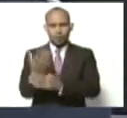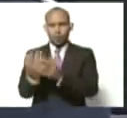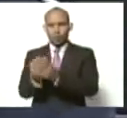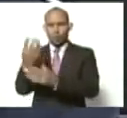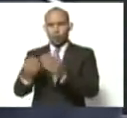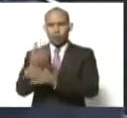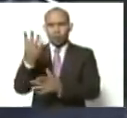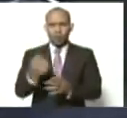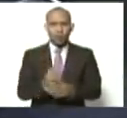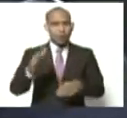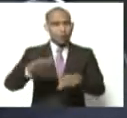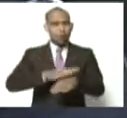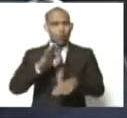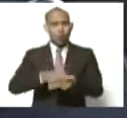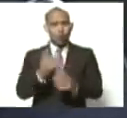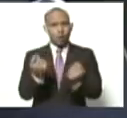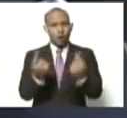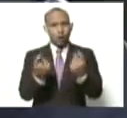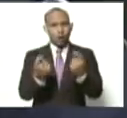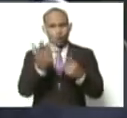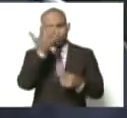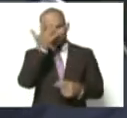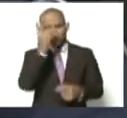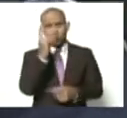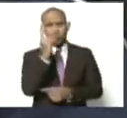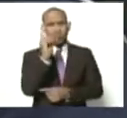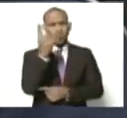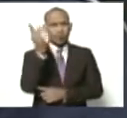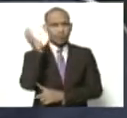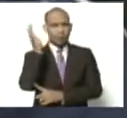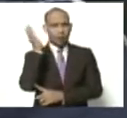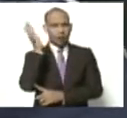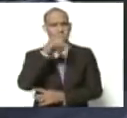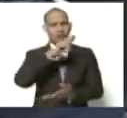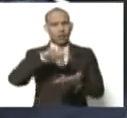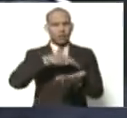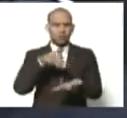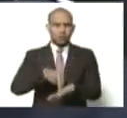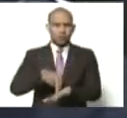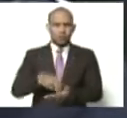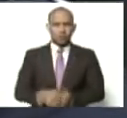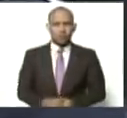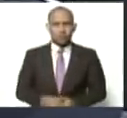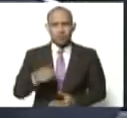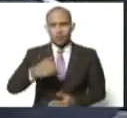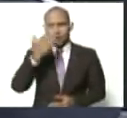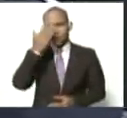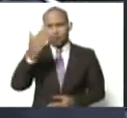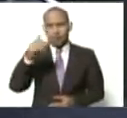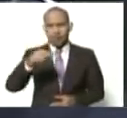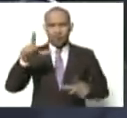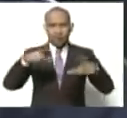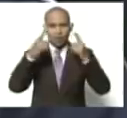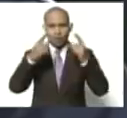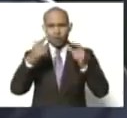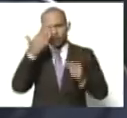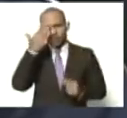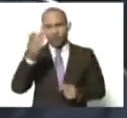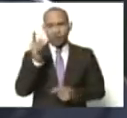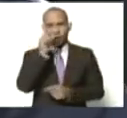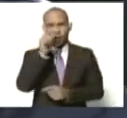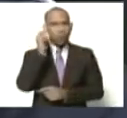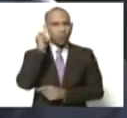el jueves 11 tenemos la primera plenaria nacional, que va a ser, aprovechando que estamos aquí frente al mar, con los pescadores y